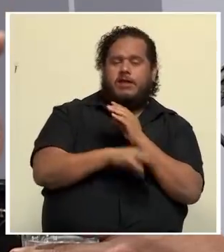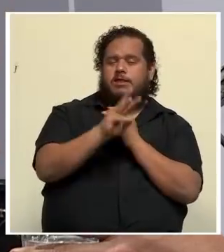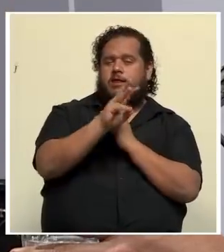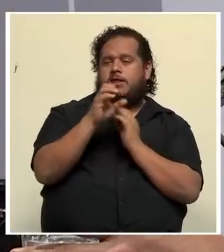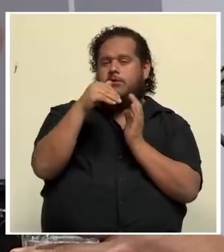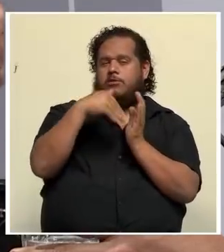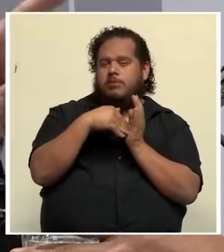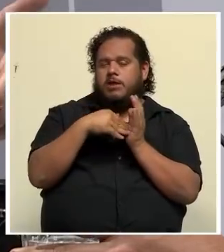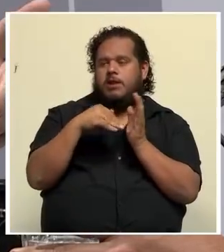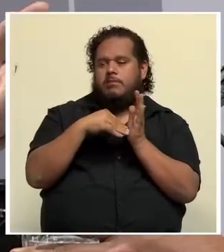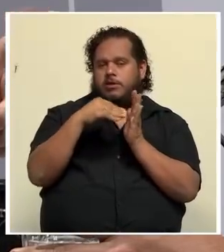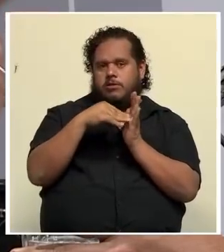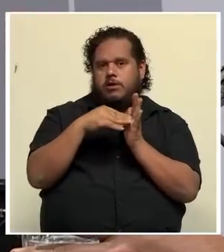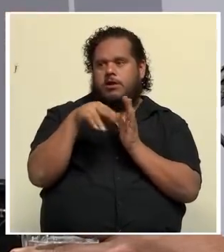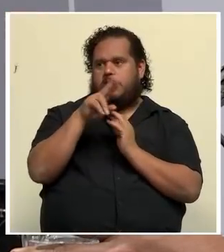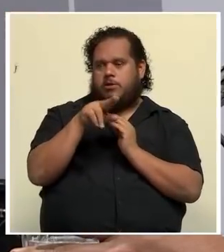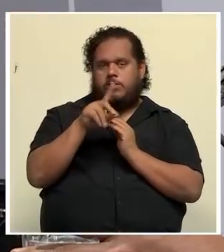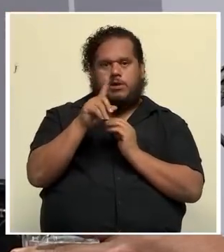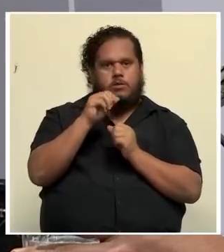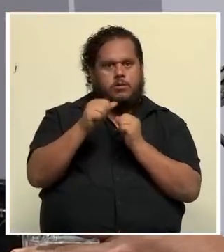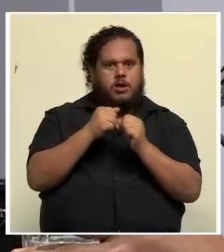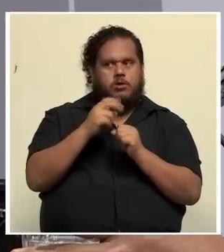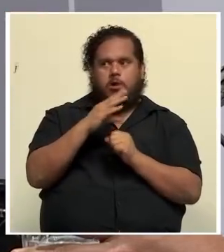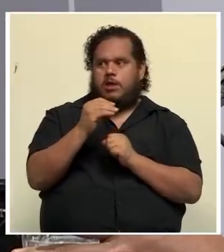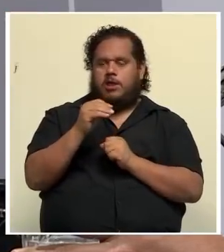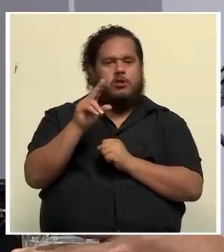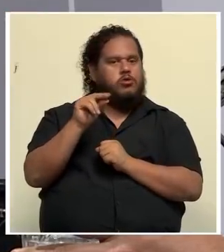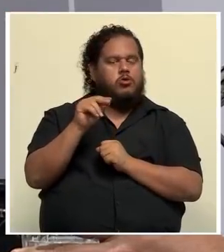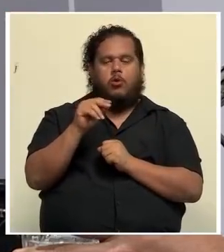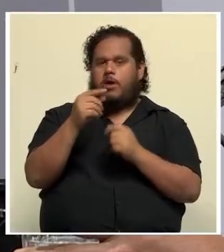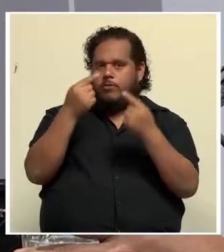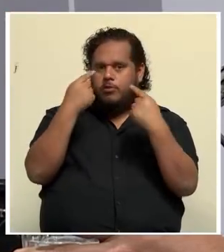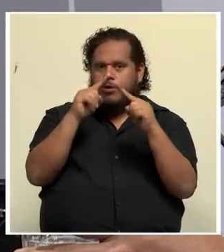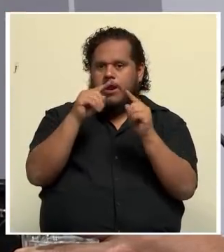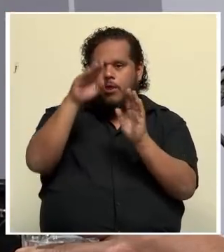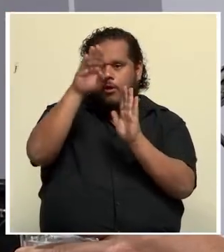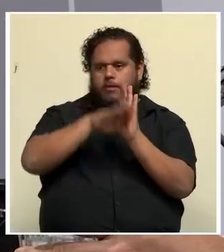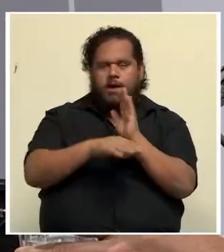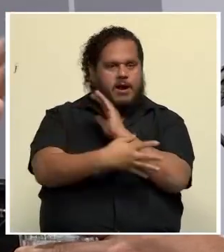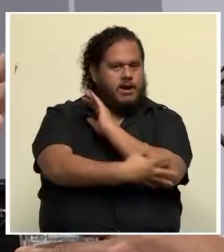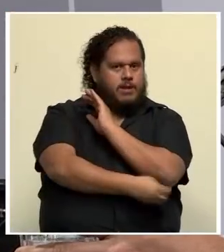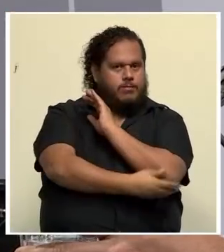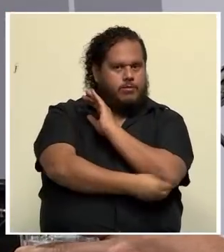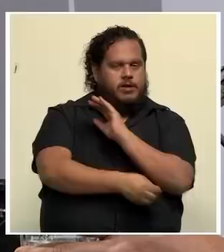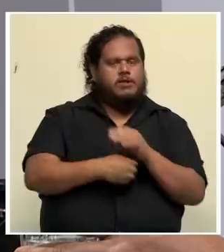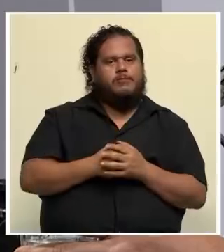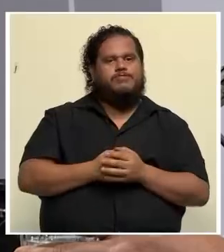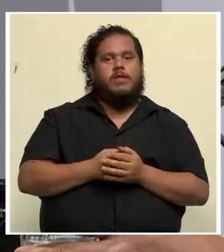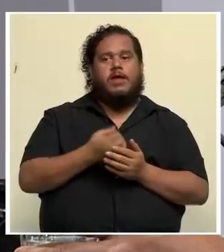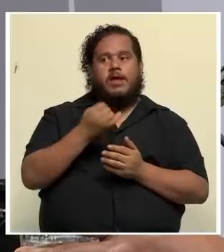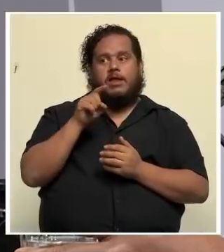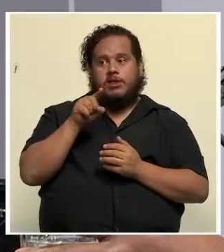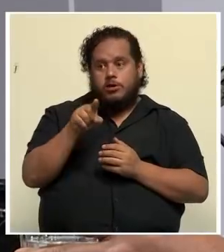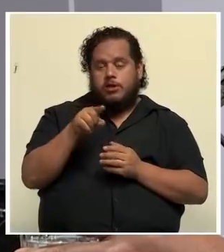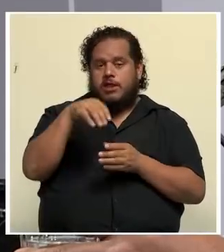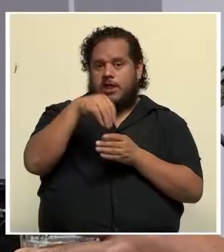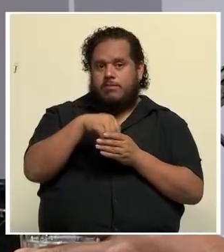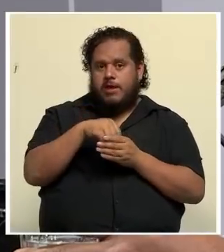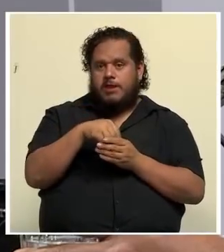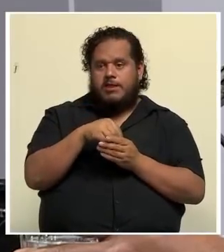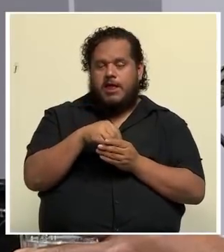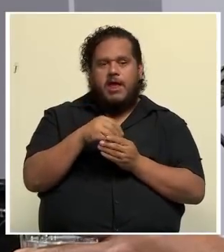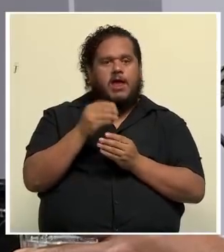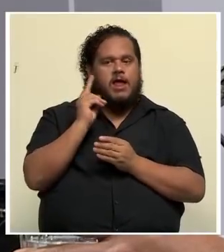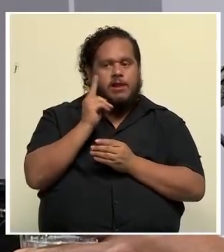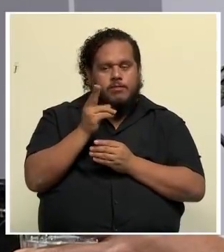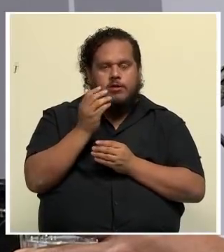de colones por año, y no hemos logrado bajar la pobreza. Si usted invierte la misma